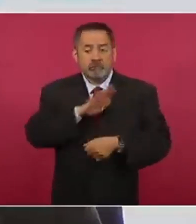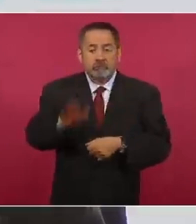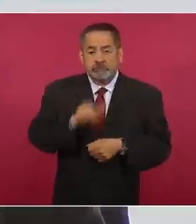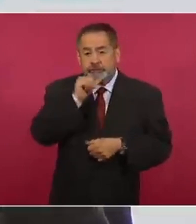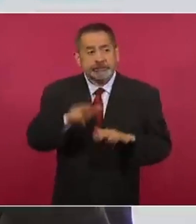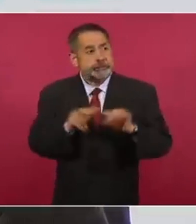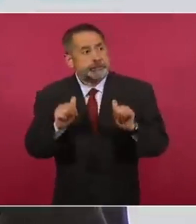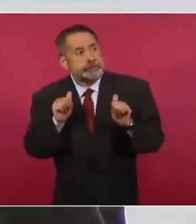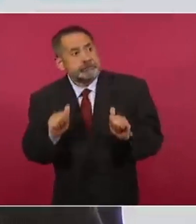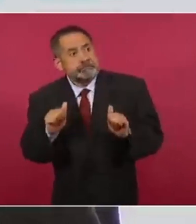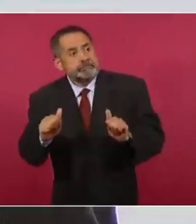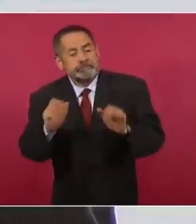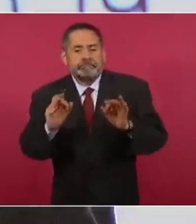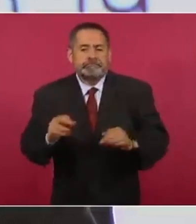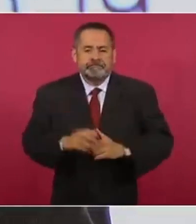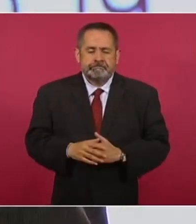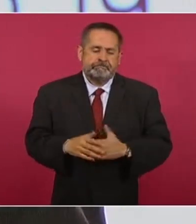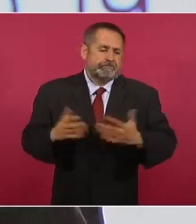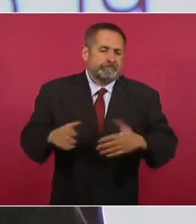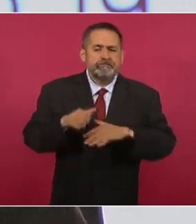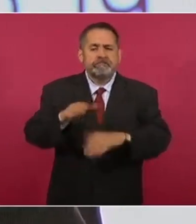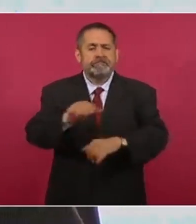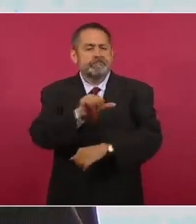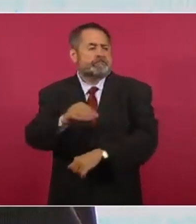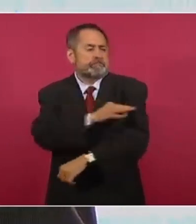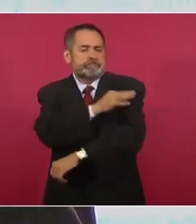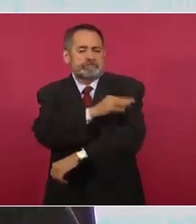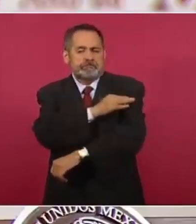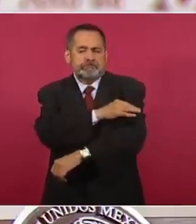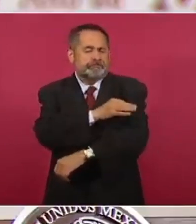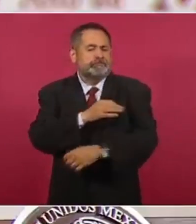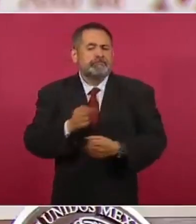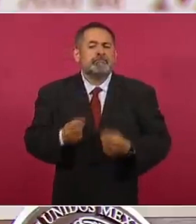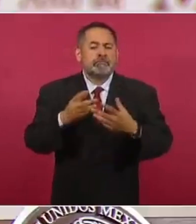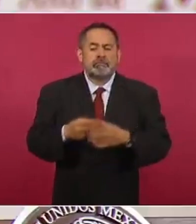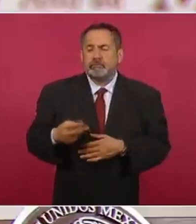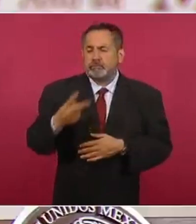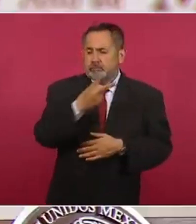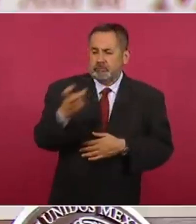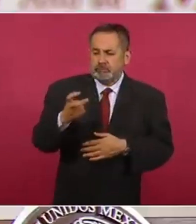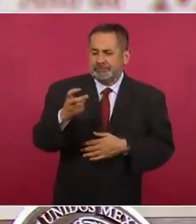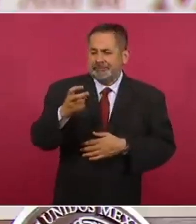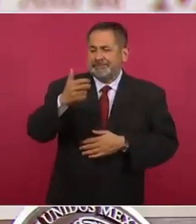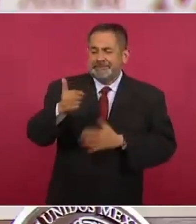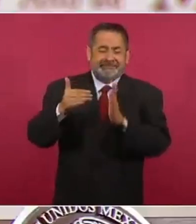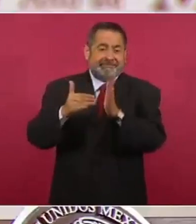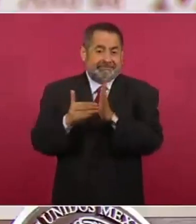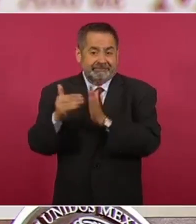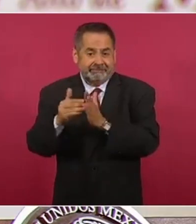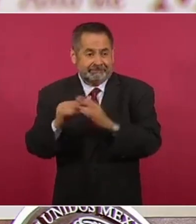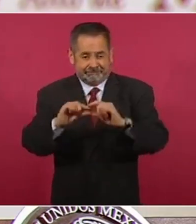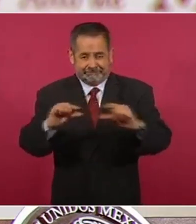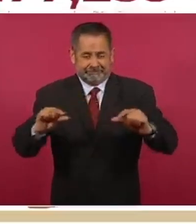correcto en vacunación y tenemos ya 206 millones de dosis que se han utilizado en